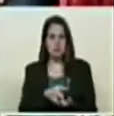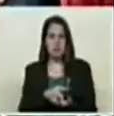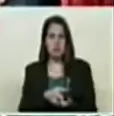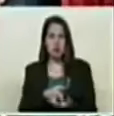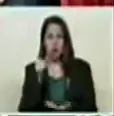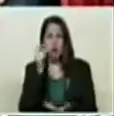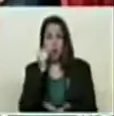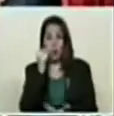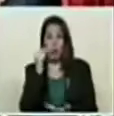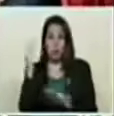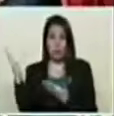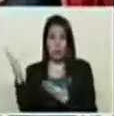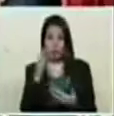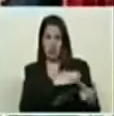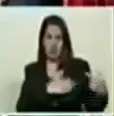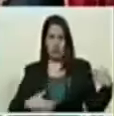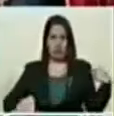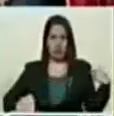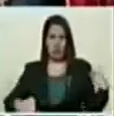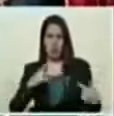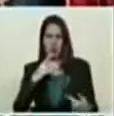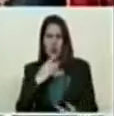Rafael Lacaba